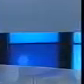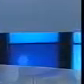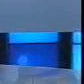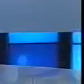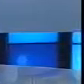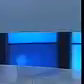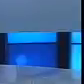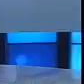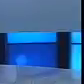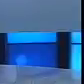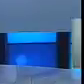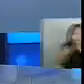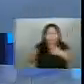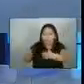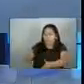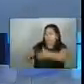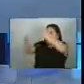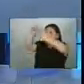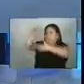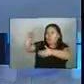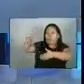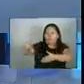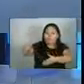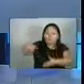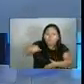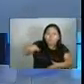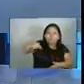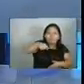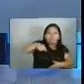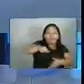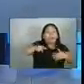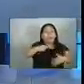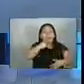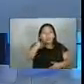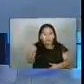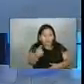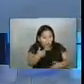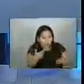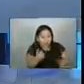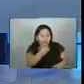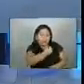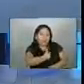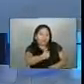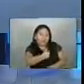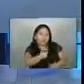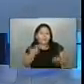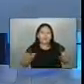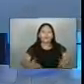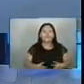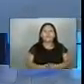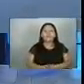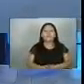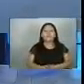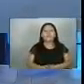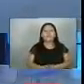incidentes, existe una institución que entrega prestaciones económicas a quienes han sido víctimas de siniestros.